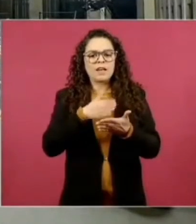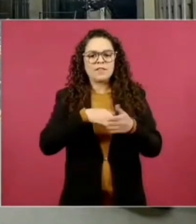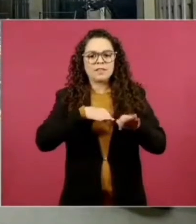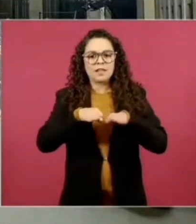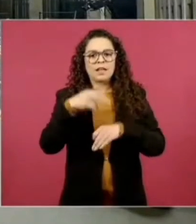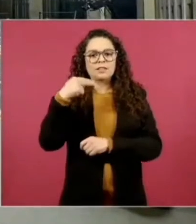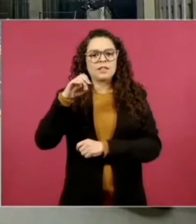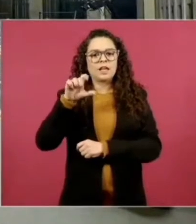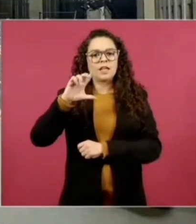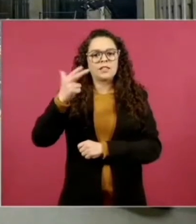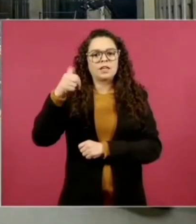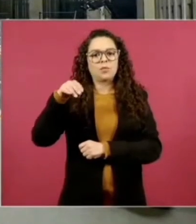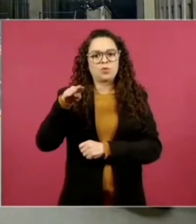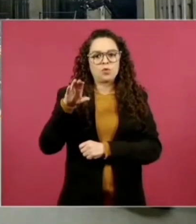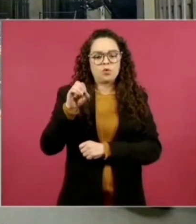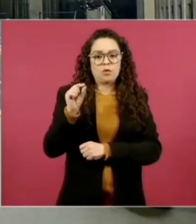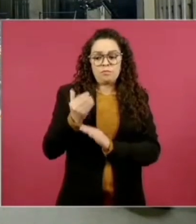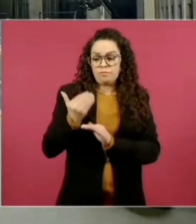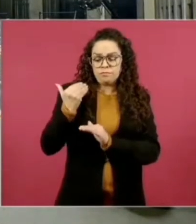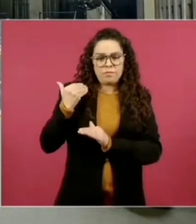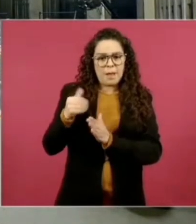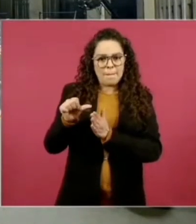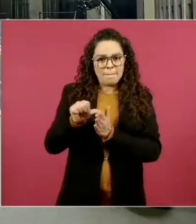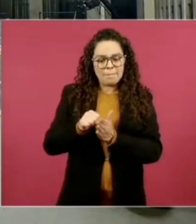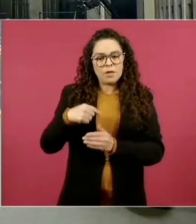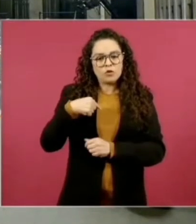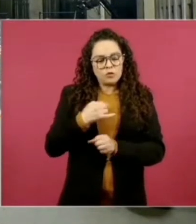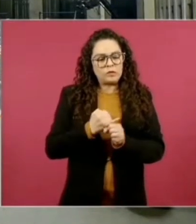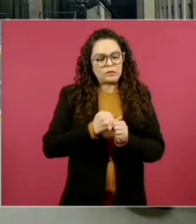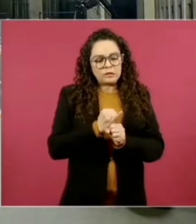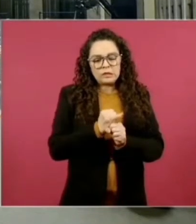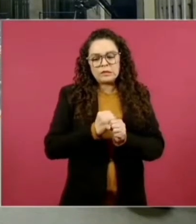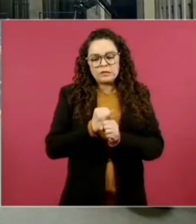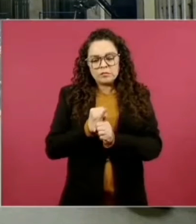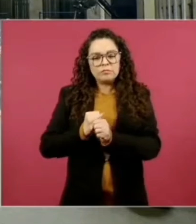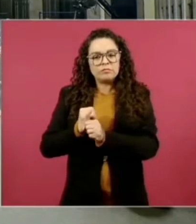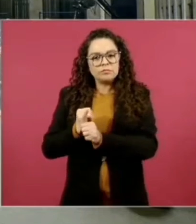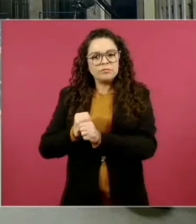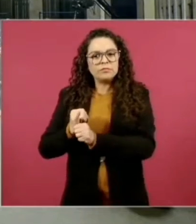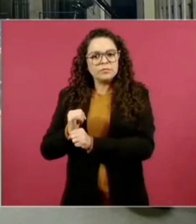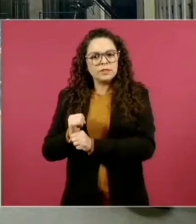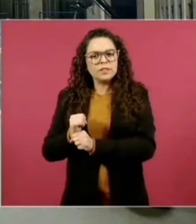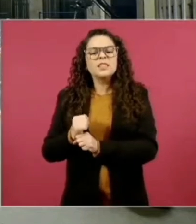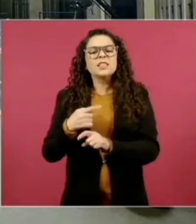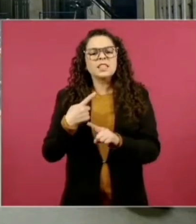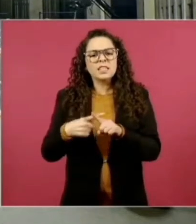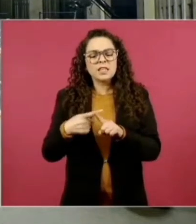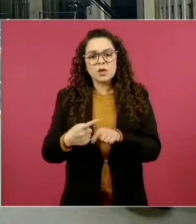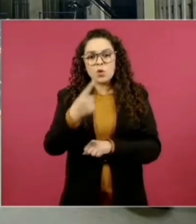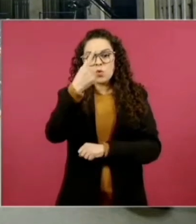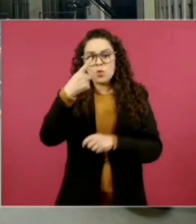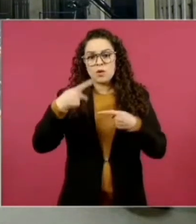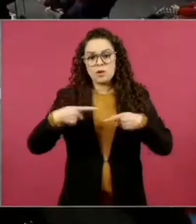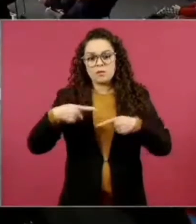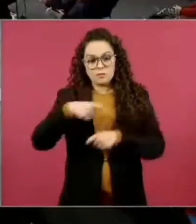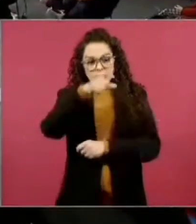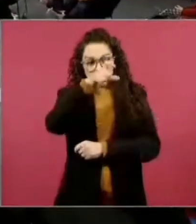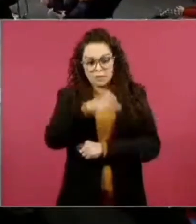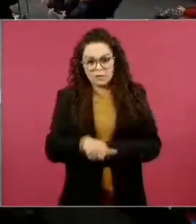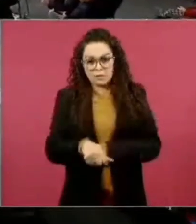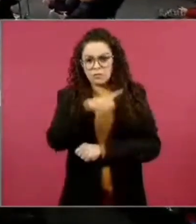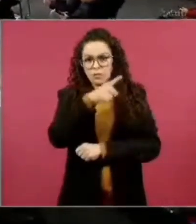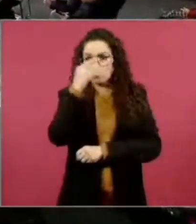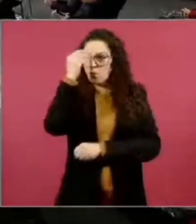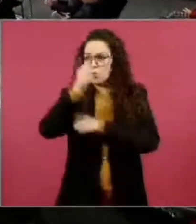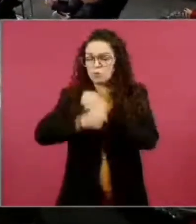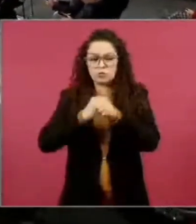unos meses hicimos una investigación respecto a una persona que, pese a haber ahorrado toda su vida, pues